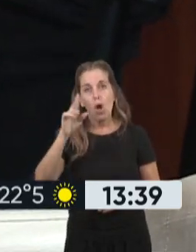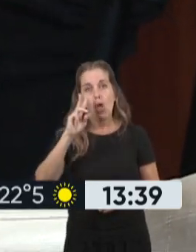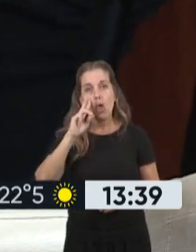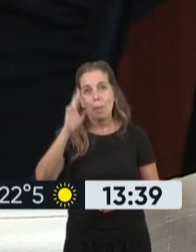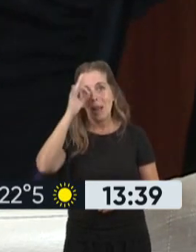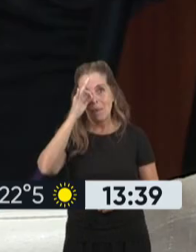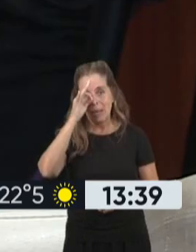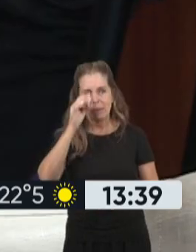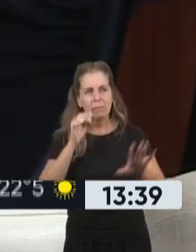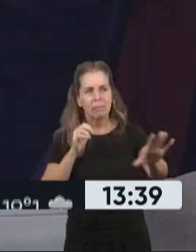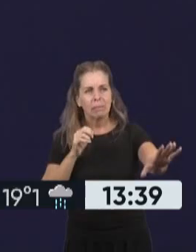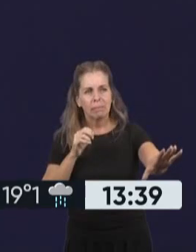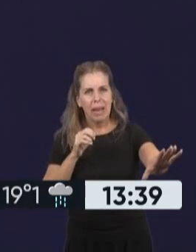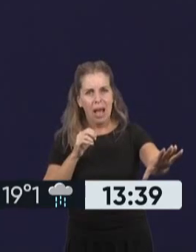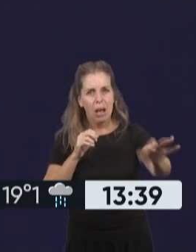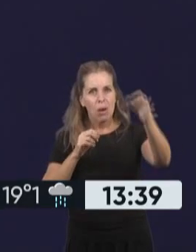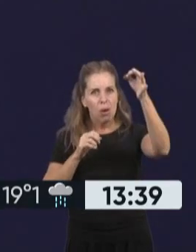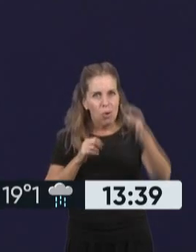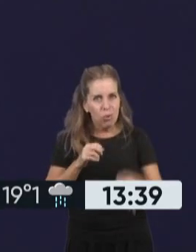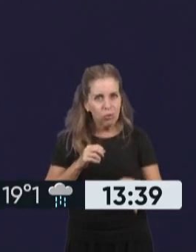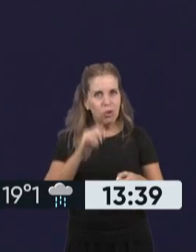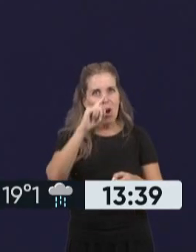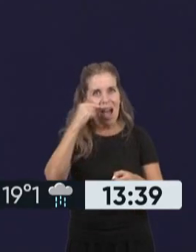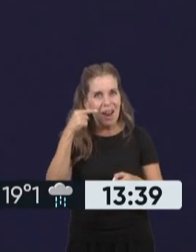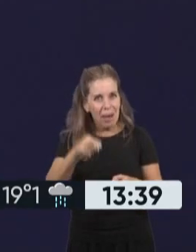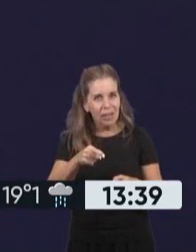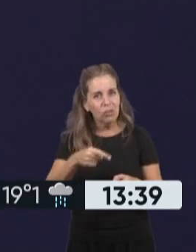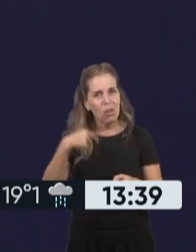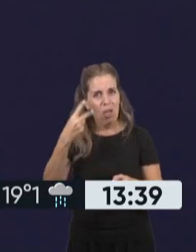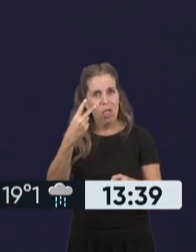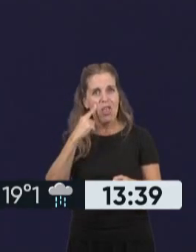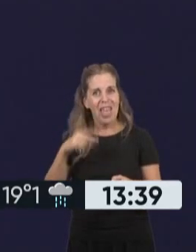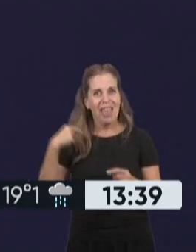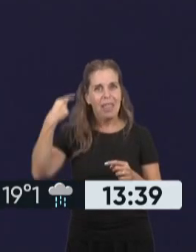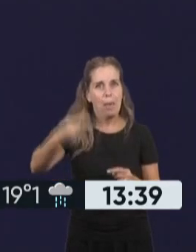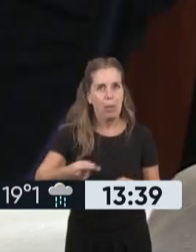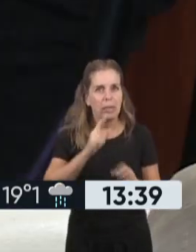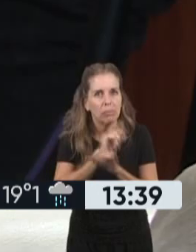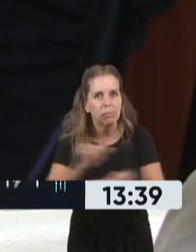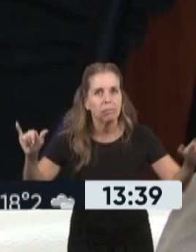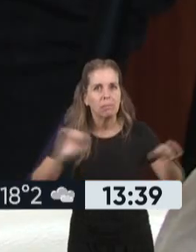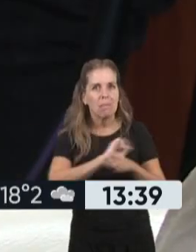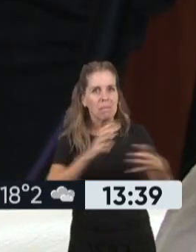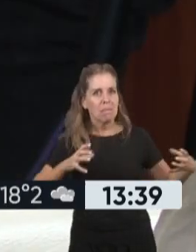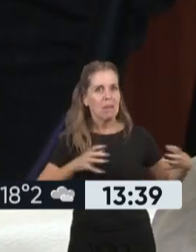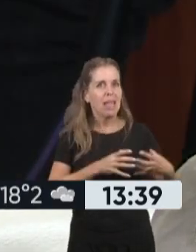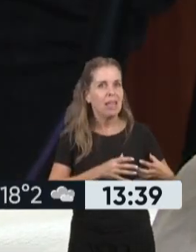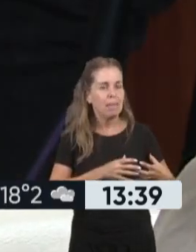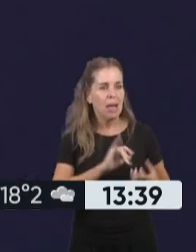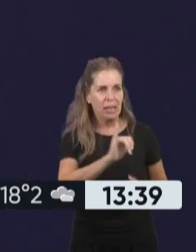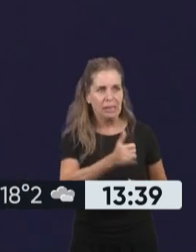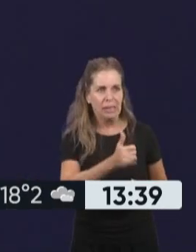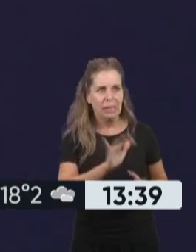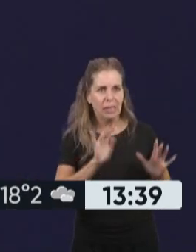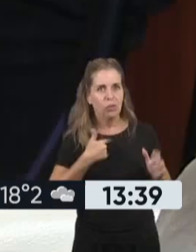arroba M. Eso era Adorni. a 2 días que Alberto nos encierre por 1 año y medio, sí. Sí. Estaba libre todavía, me